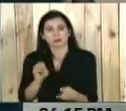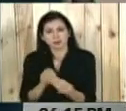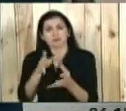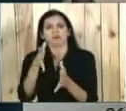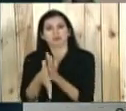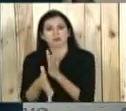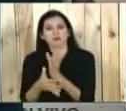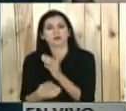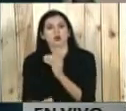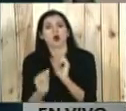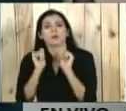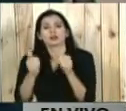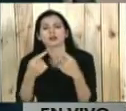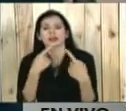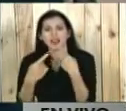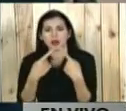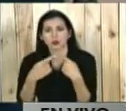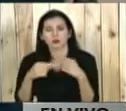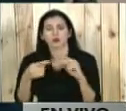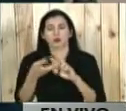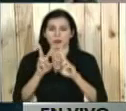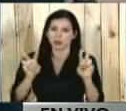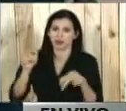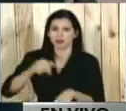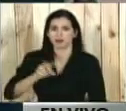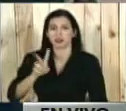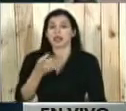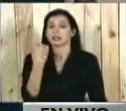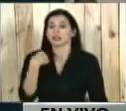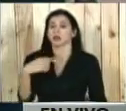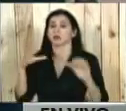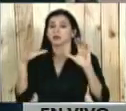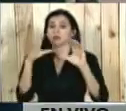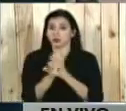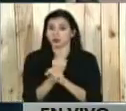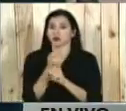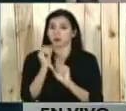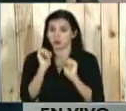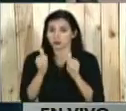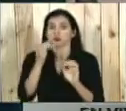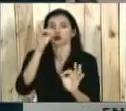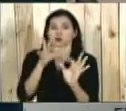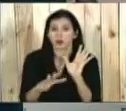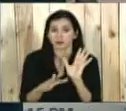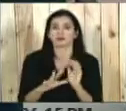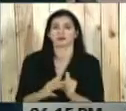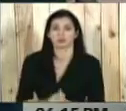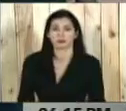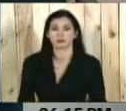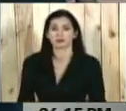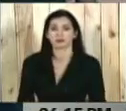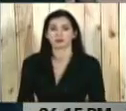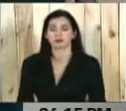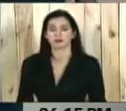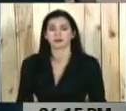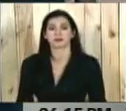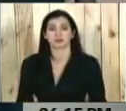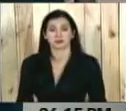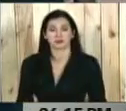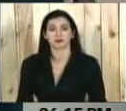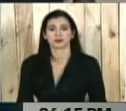Venezuela, que se dio ayer en la noche, afortunadamente.